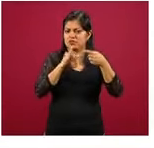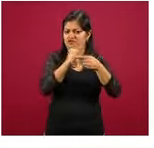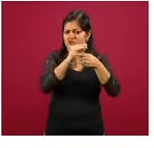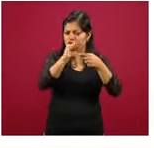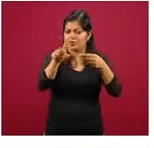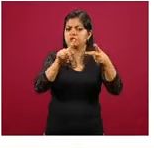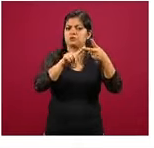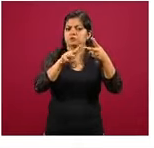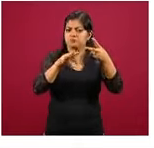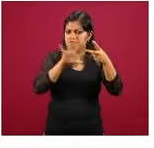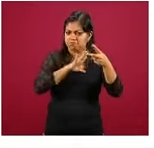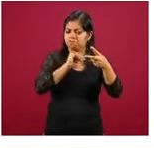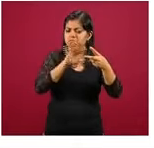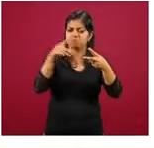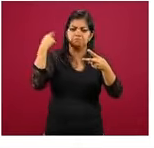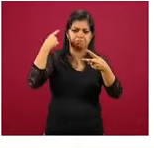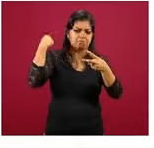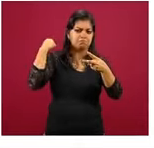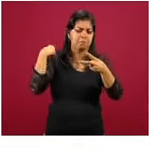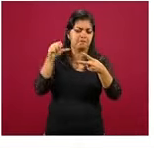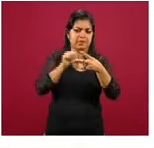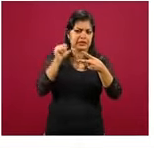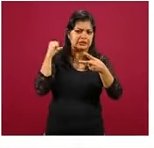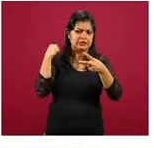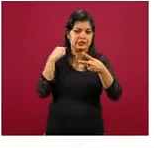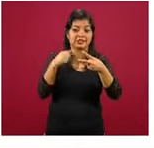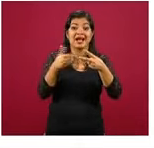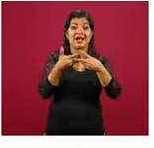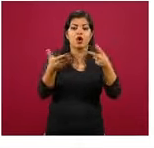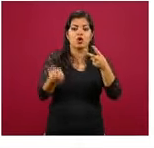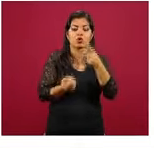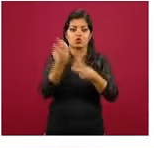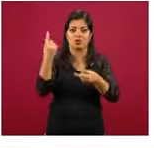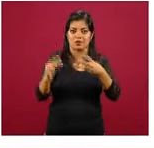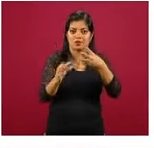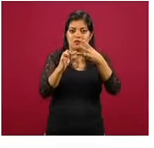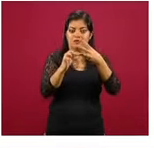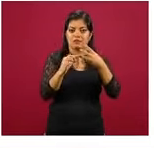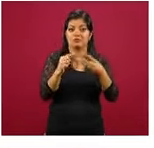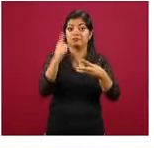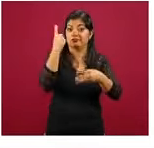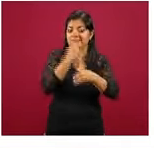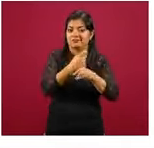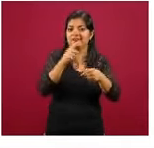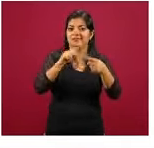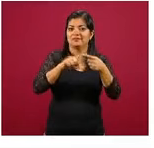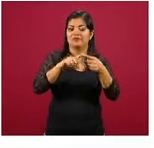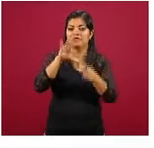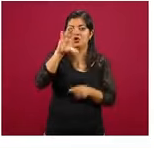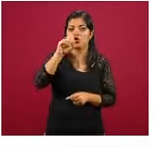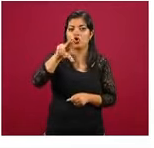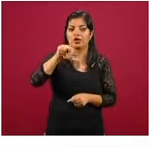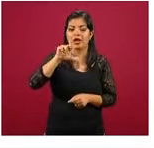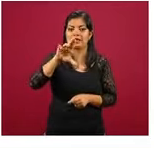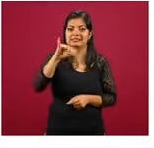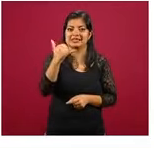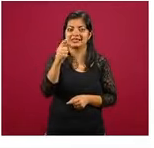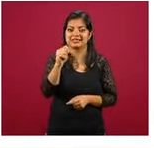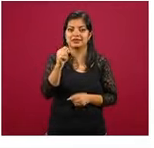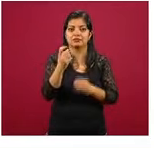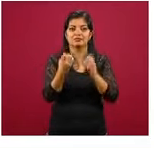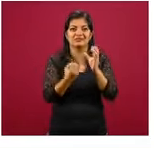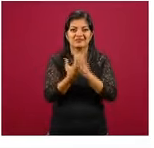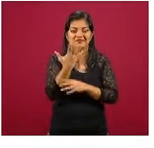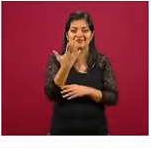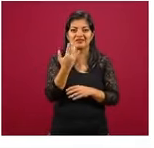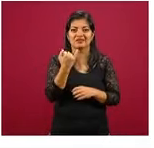desde hace muchas semanas, meses, en particular el que CONACYT nos ha ayudado a construir y